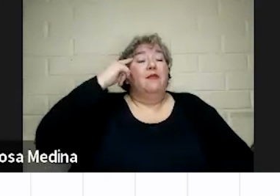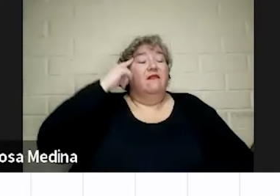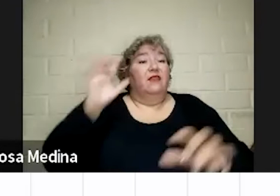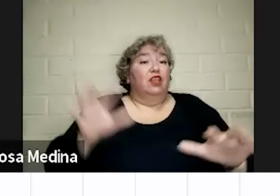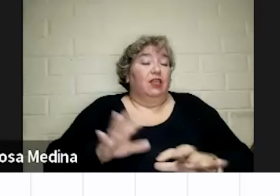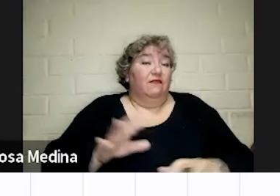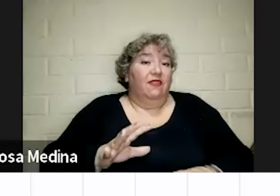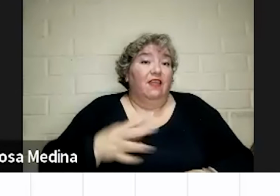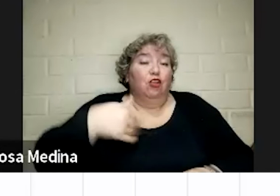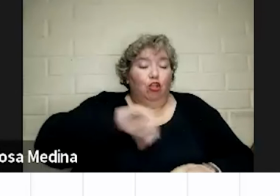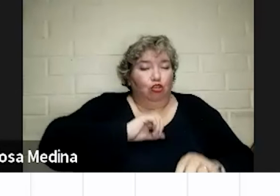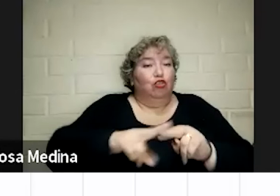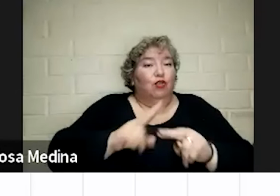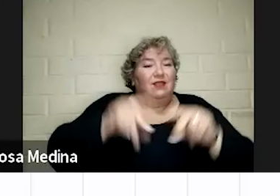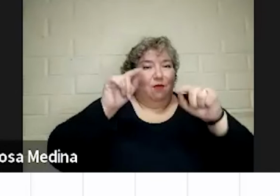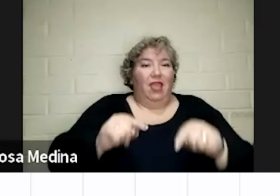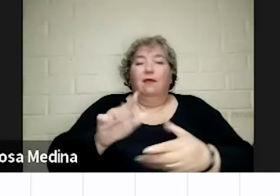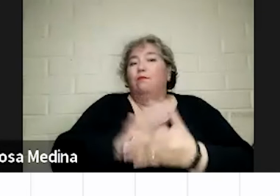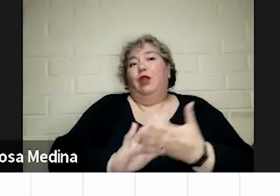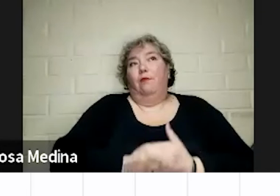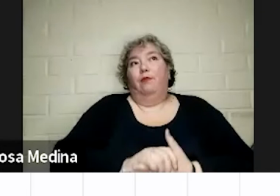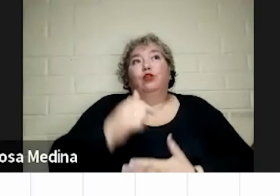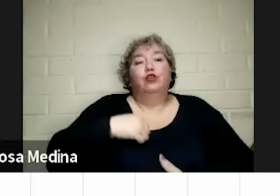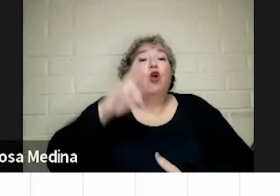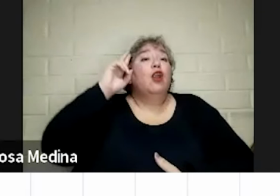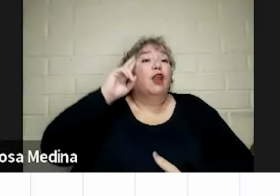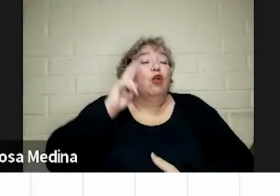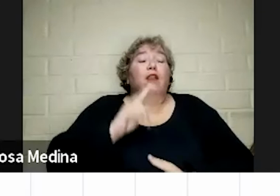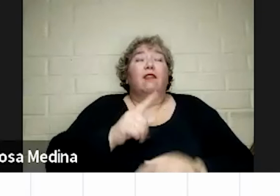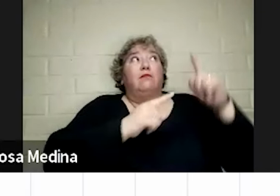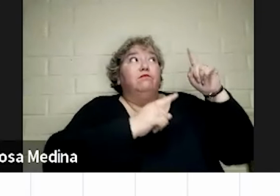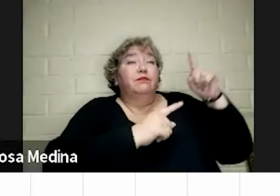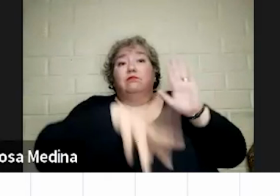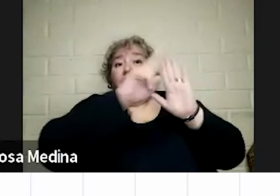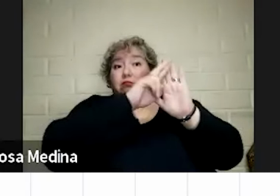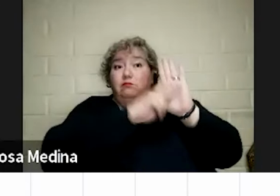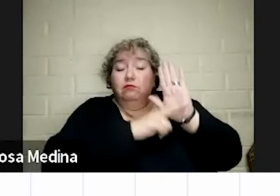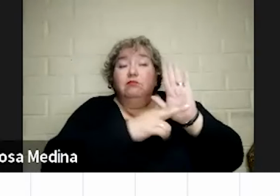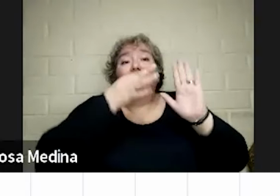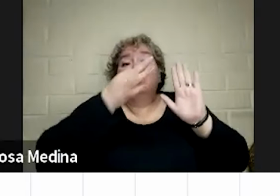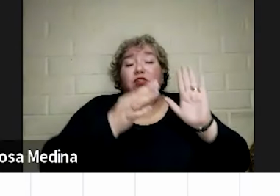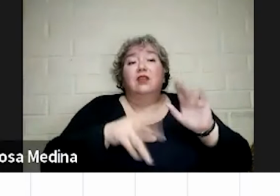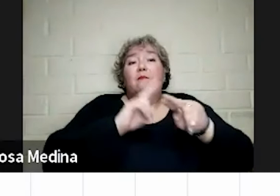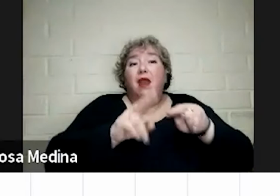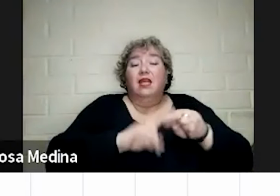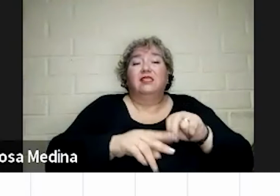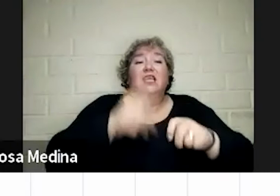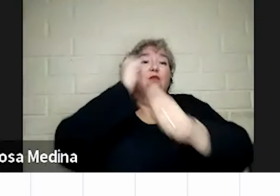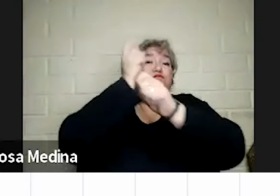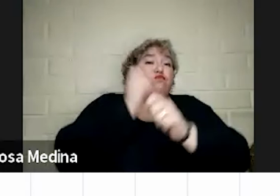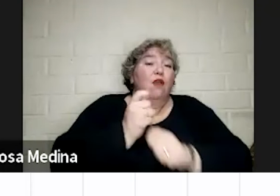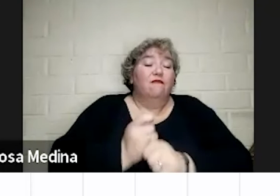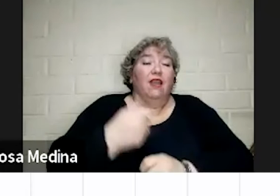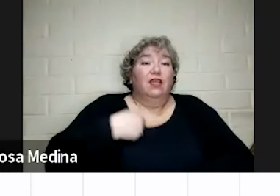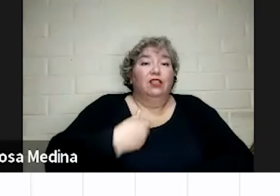en ese momento. Por ejemplo, si tengo que recordar las instrucciones que acabo de leer para armar un mueble y escucho un ruido,